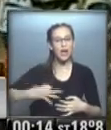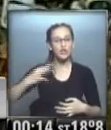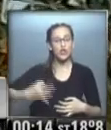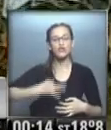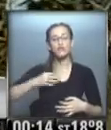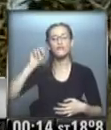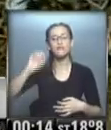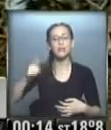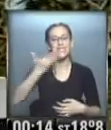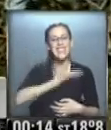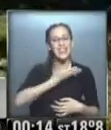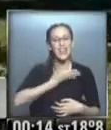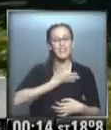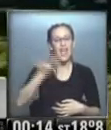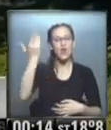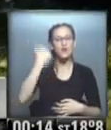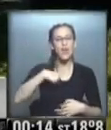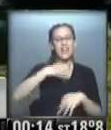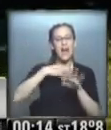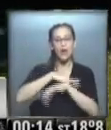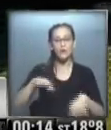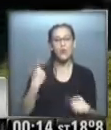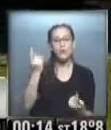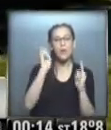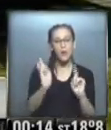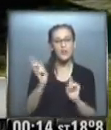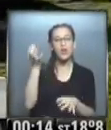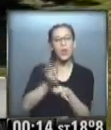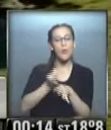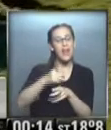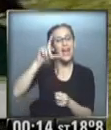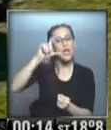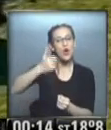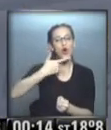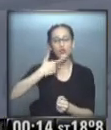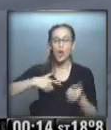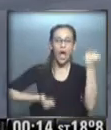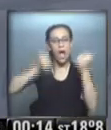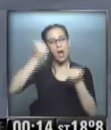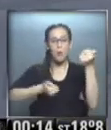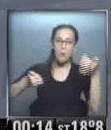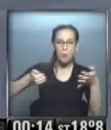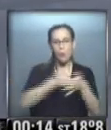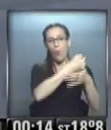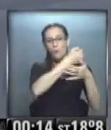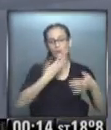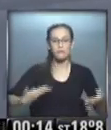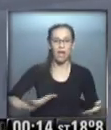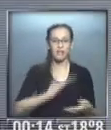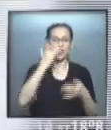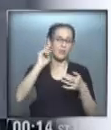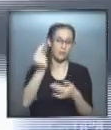Fe, donde 9 alumnos y una profesora del colegio Ecos perdieron la vida en un accidente de tránsito.